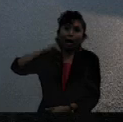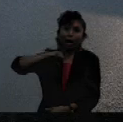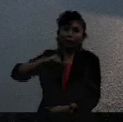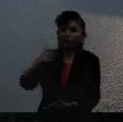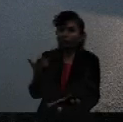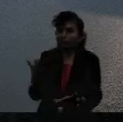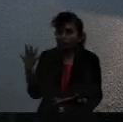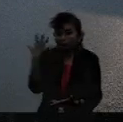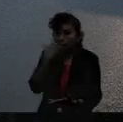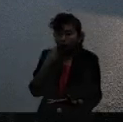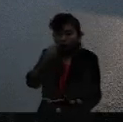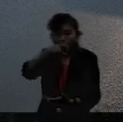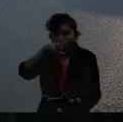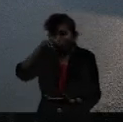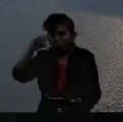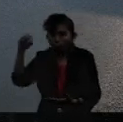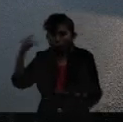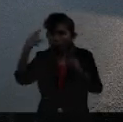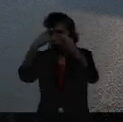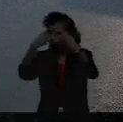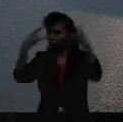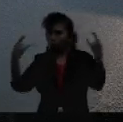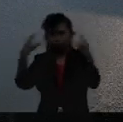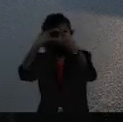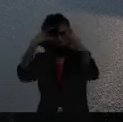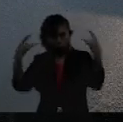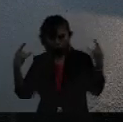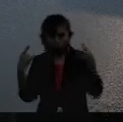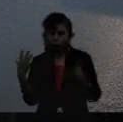maravilloso que tiene Quintana la historia